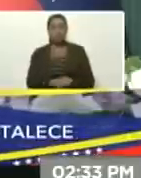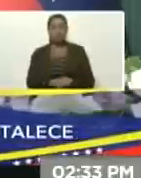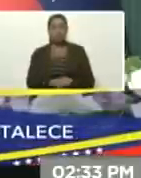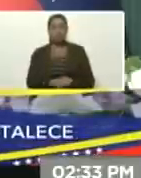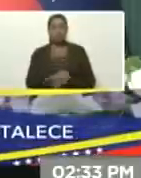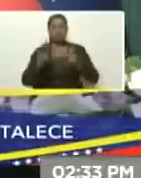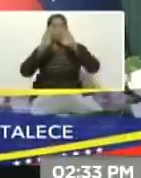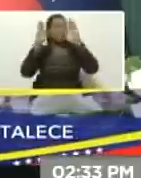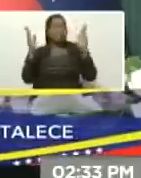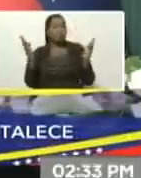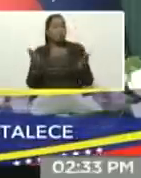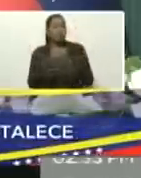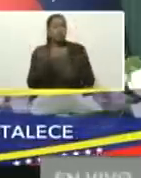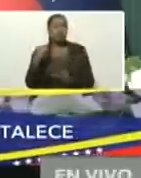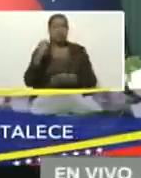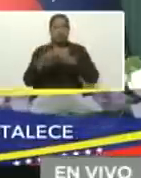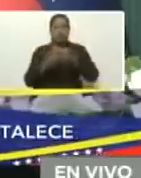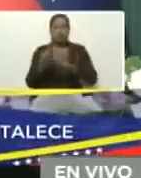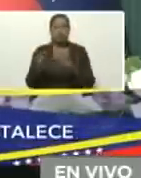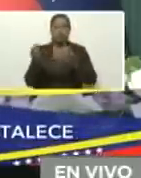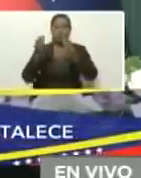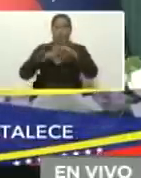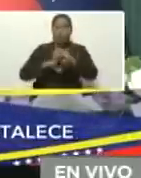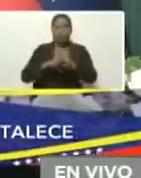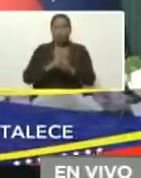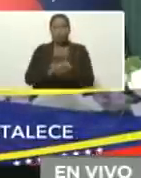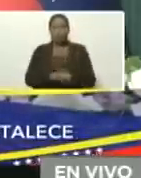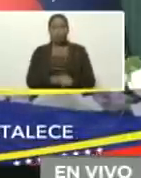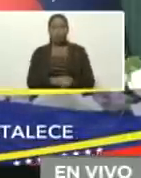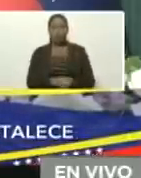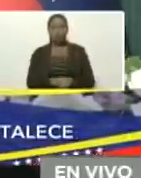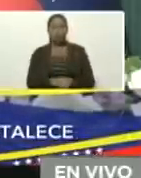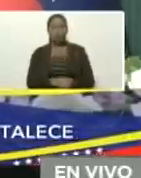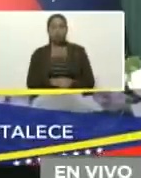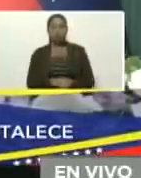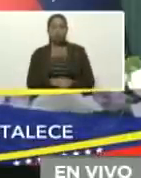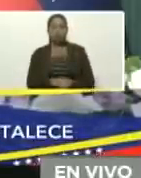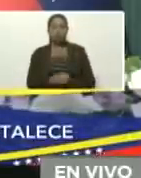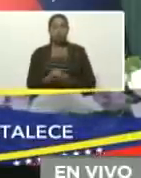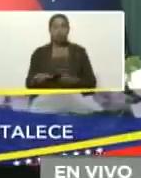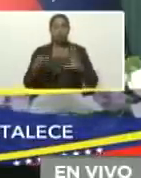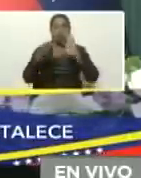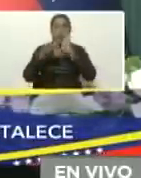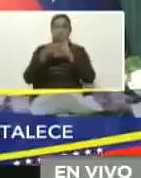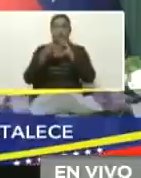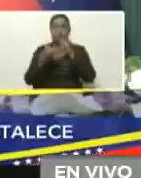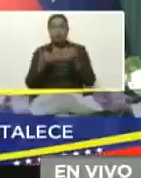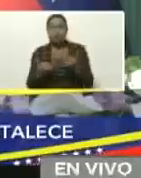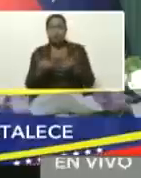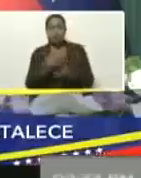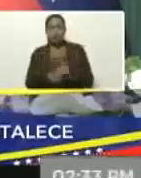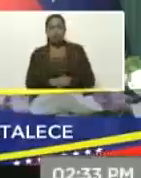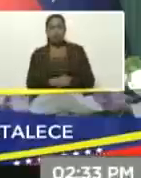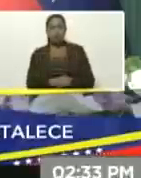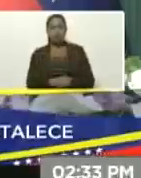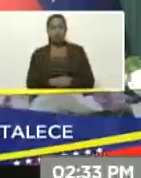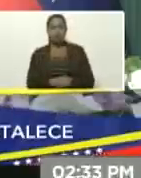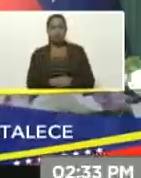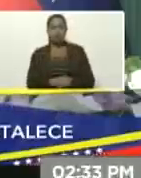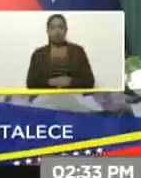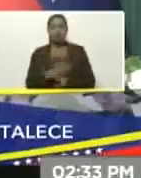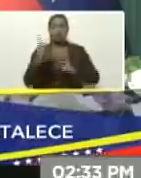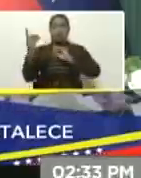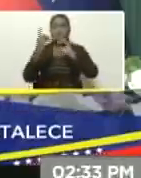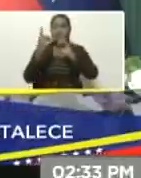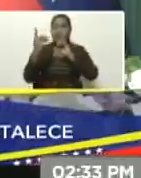mundo que tendrá que ser de cooperación, de coexistencia, de